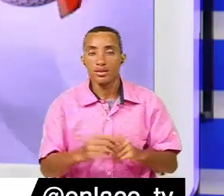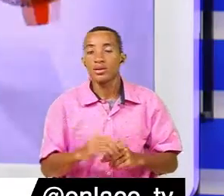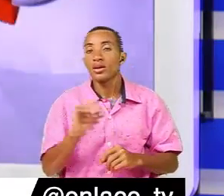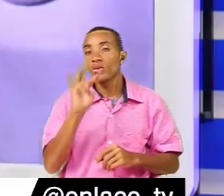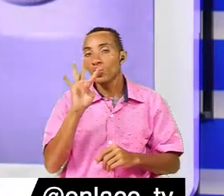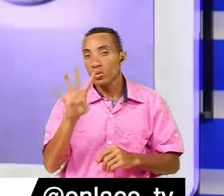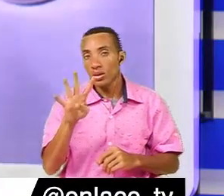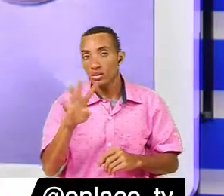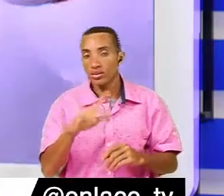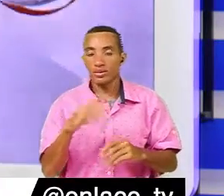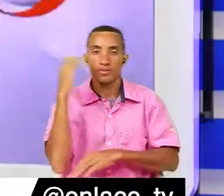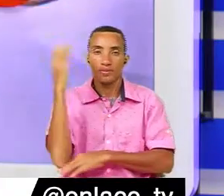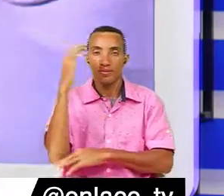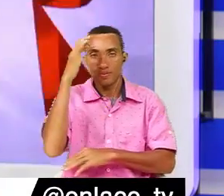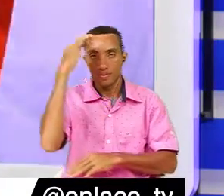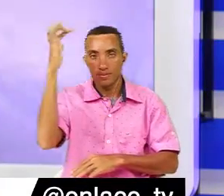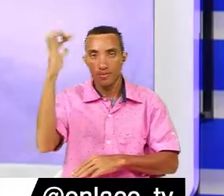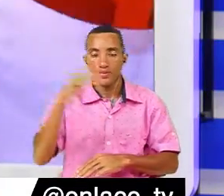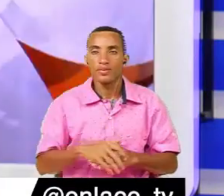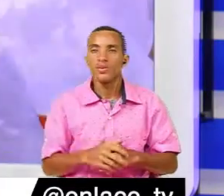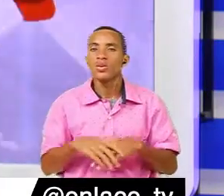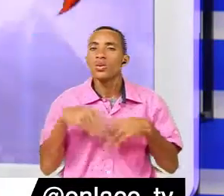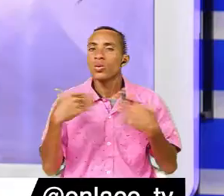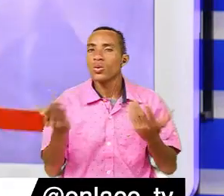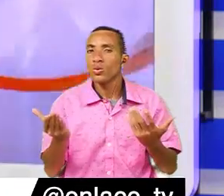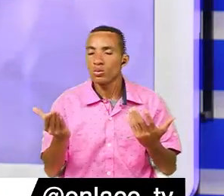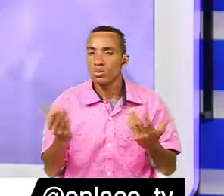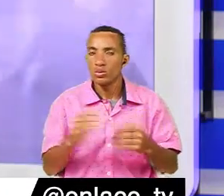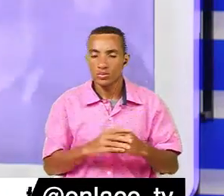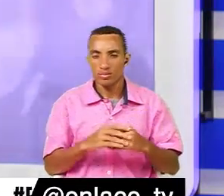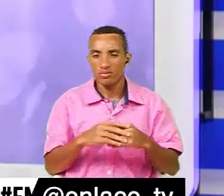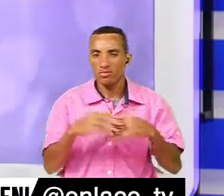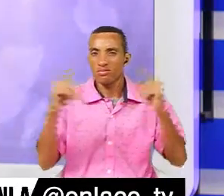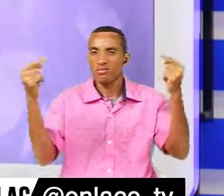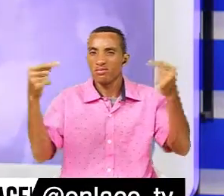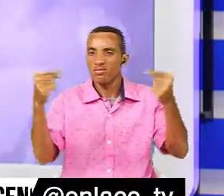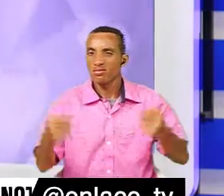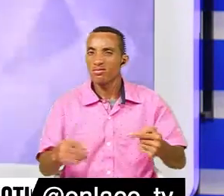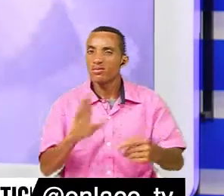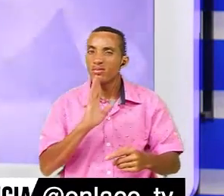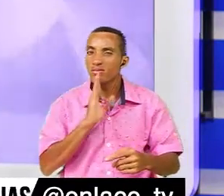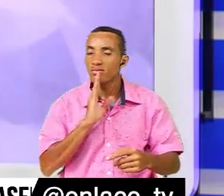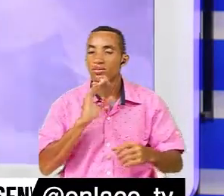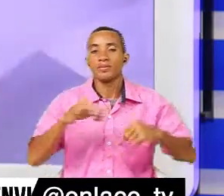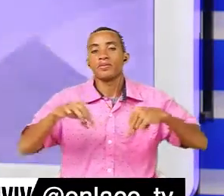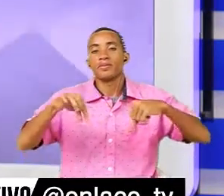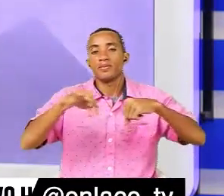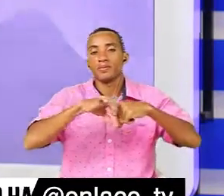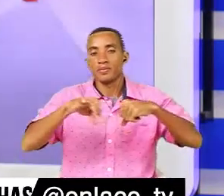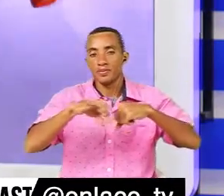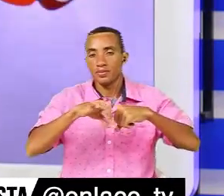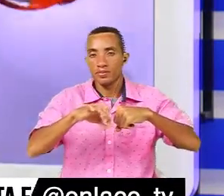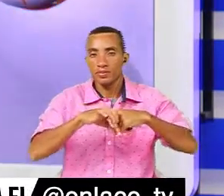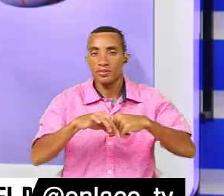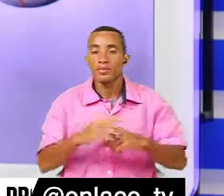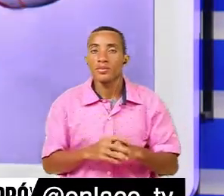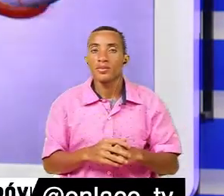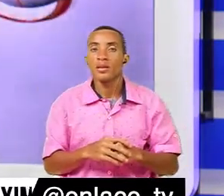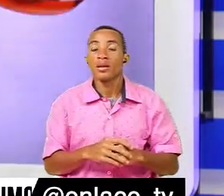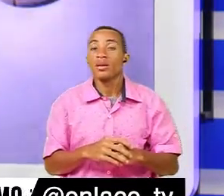profesional colombiano. Pero primero veamos cómo se jugará la segunda fecha, donde Alianza Petrolera sellará o cerrará más bien